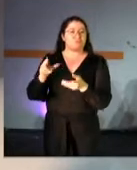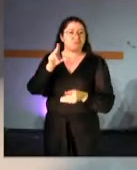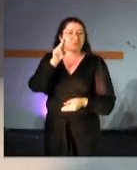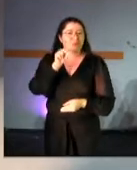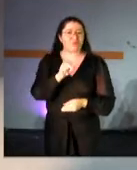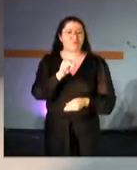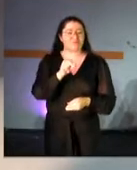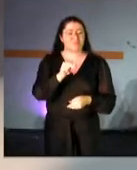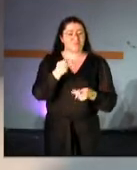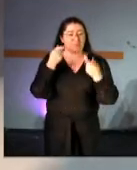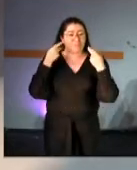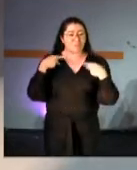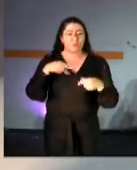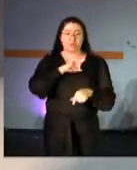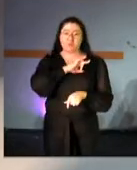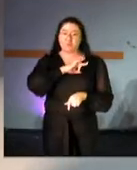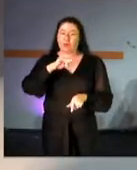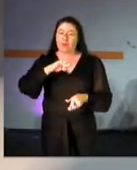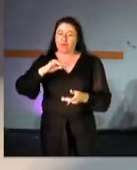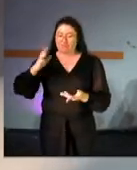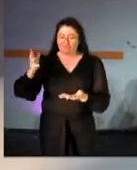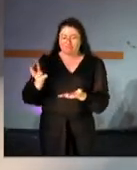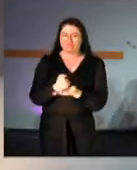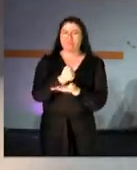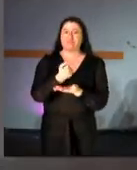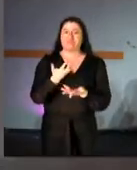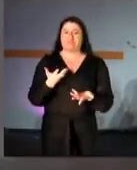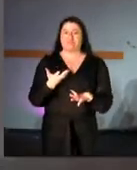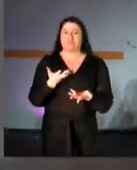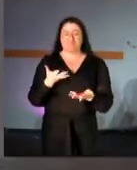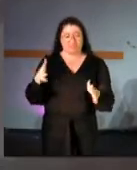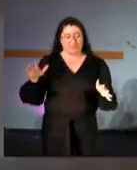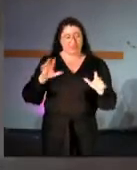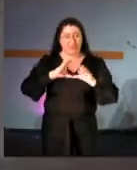poder, derroquen a la dictadura y cambien el mundo. Mónica.